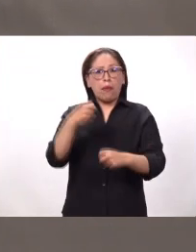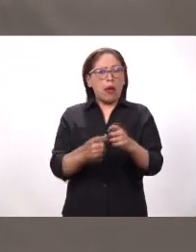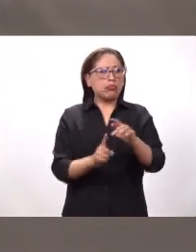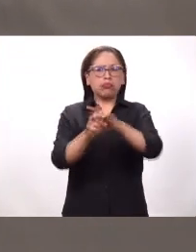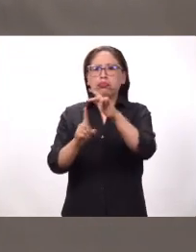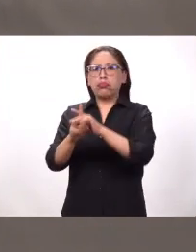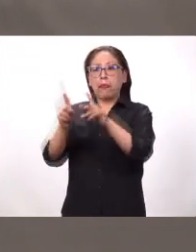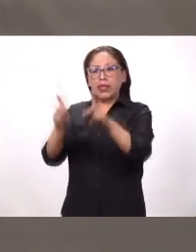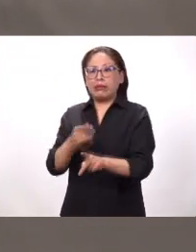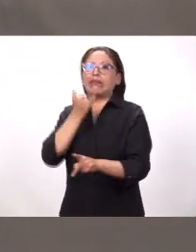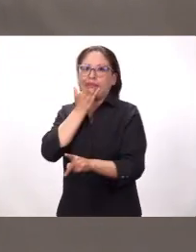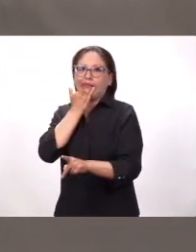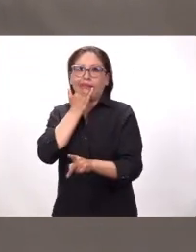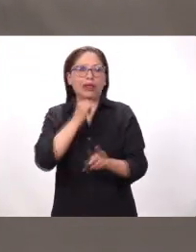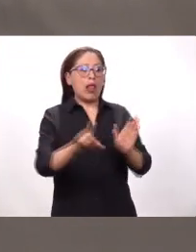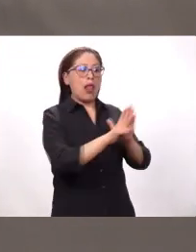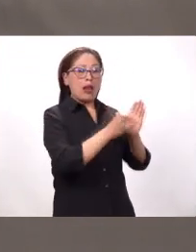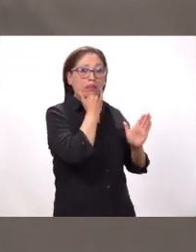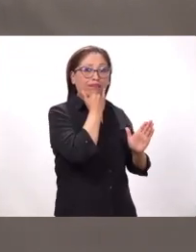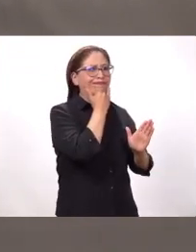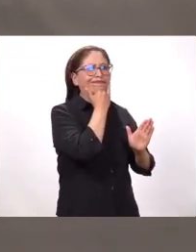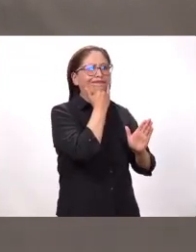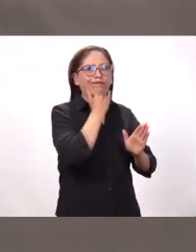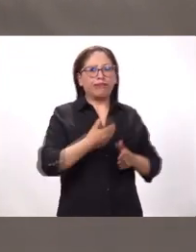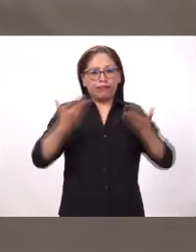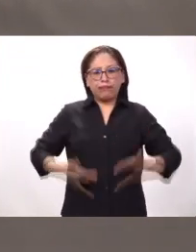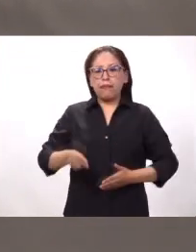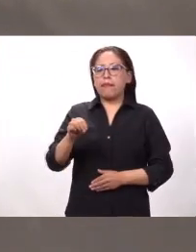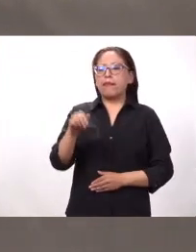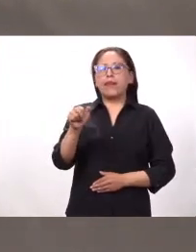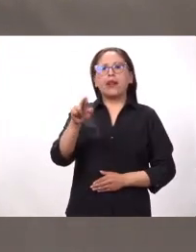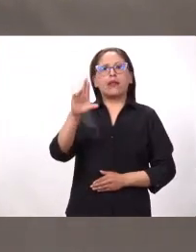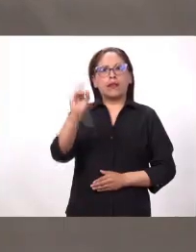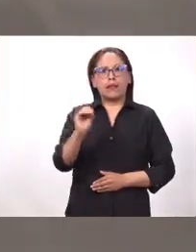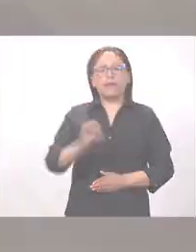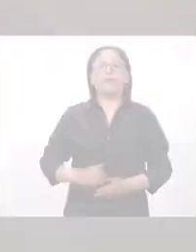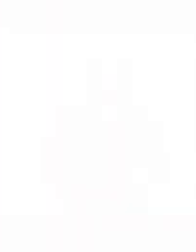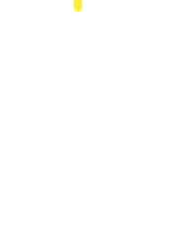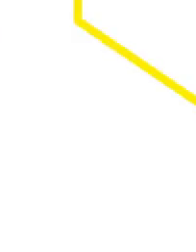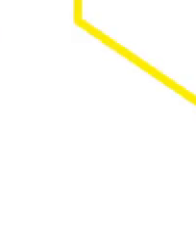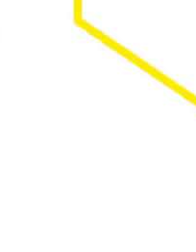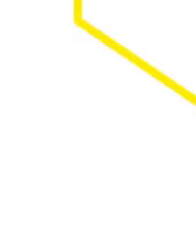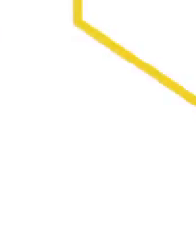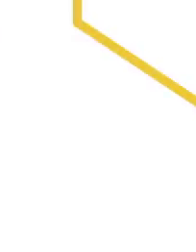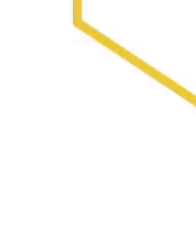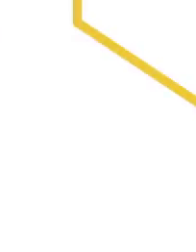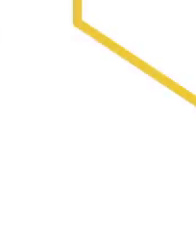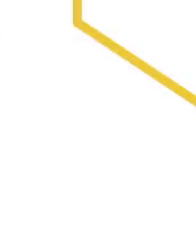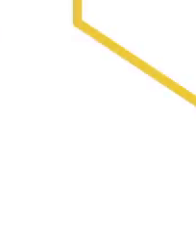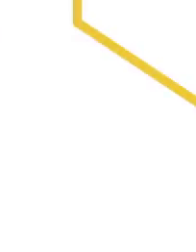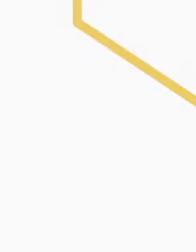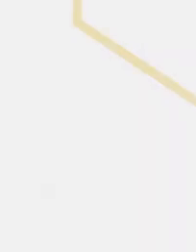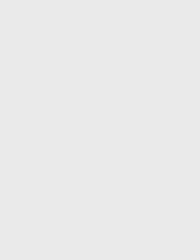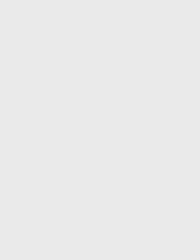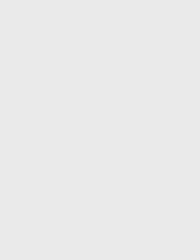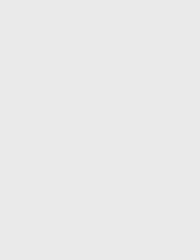que el problema radica en quienes administran justicia y no en las leyes. Soy Marcos Miranda Guerrero. Elecciones